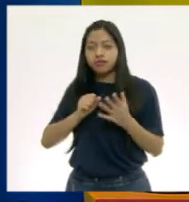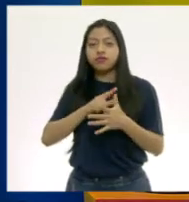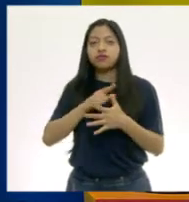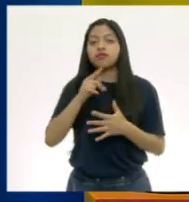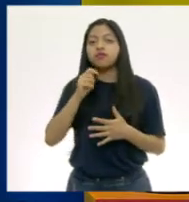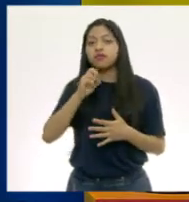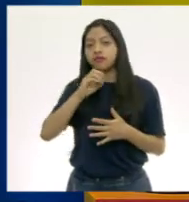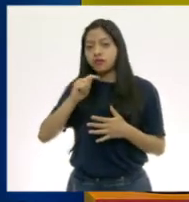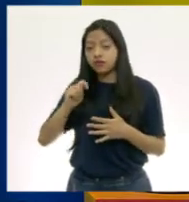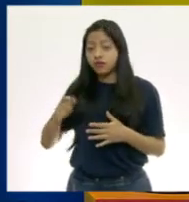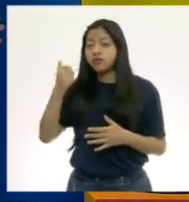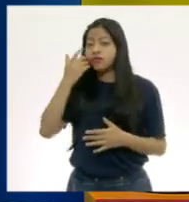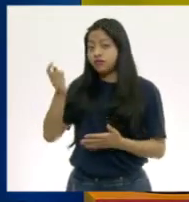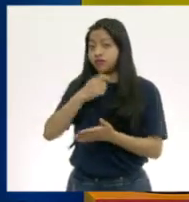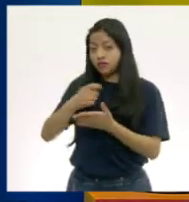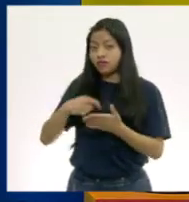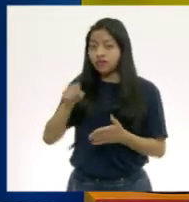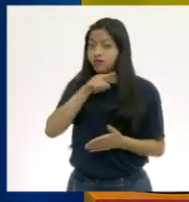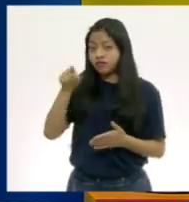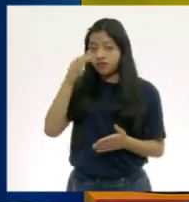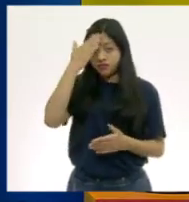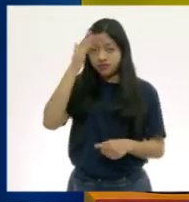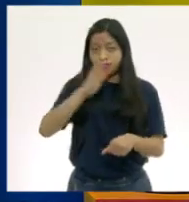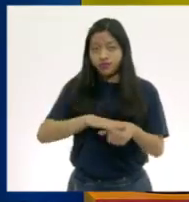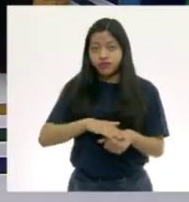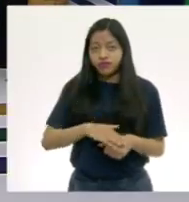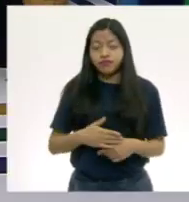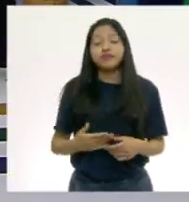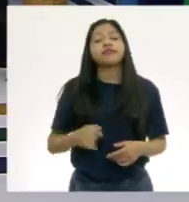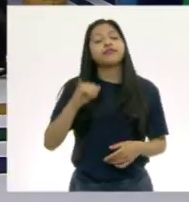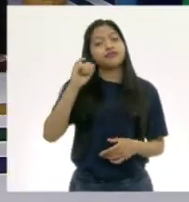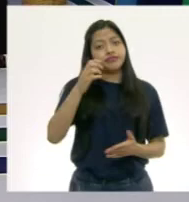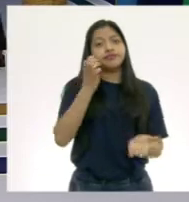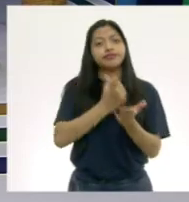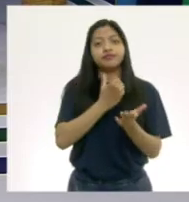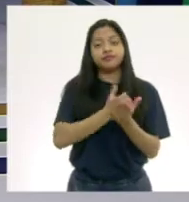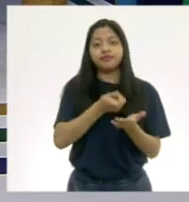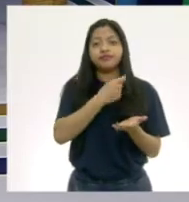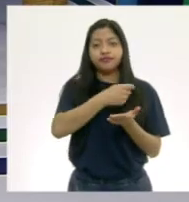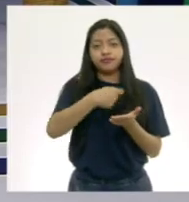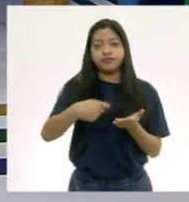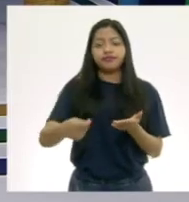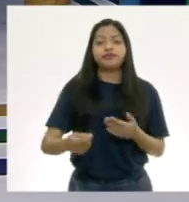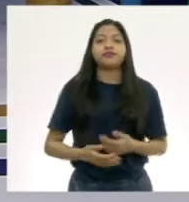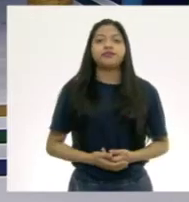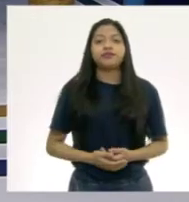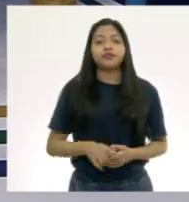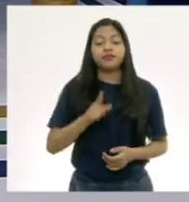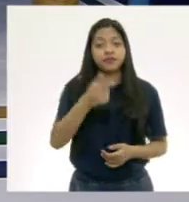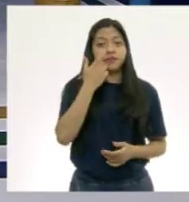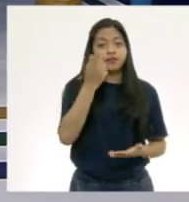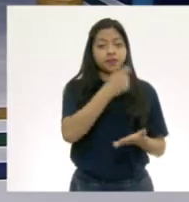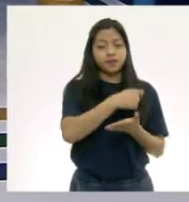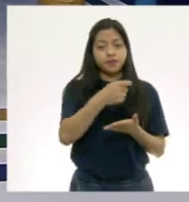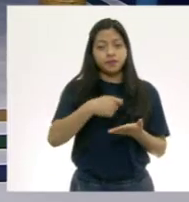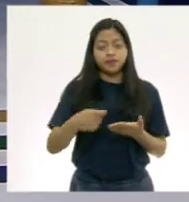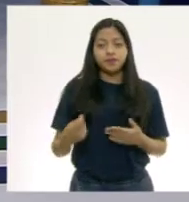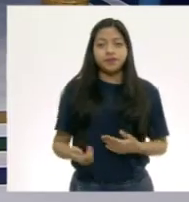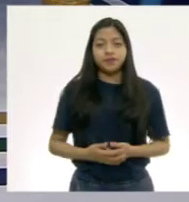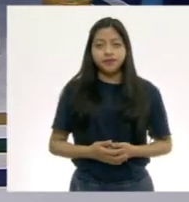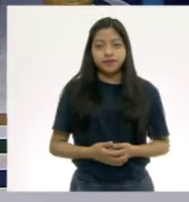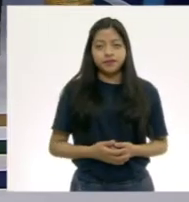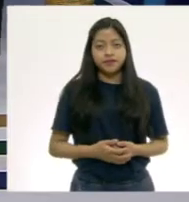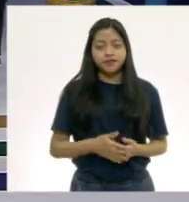que los apuntemos en el pizarrón para que lo tengan los niños claro. Claro, para que lo puedan apuntar en su ¿los quieres anotar tú de tu lado? Bueno, en su